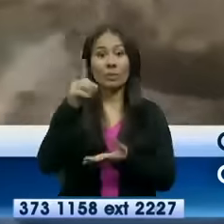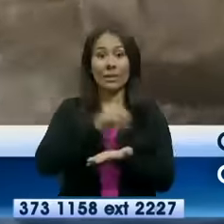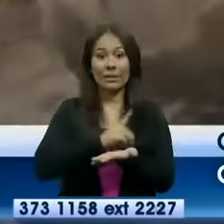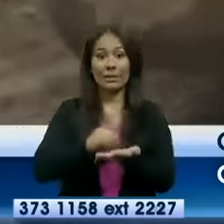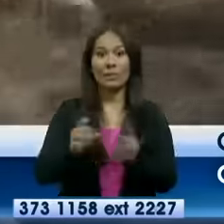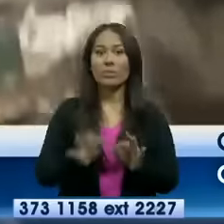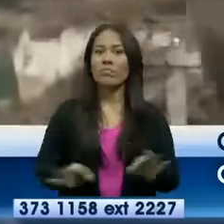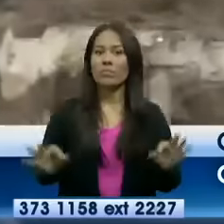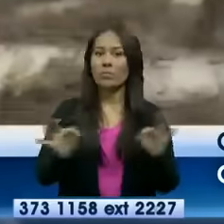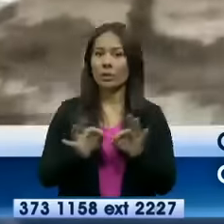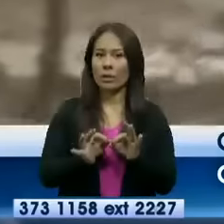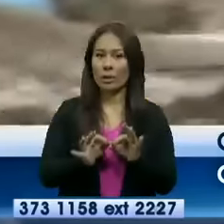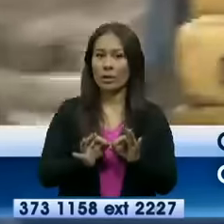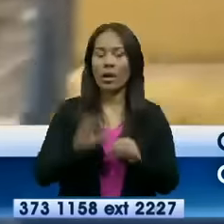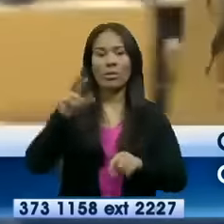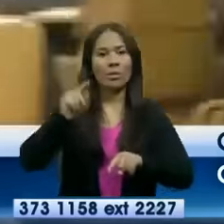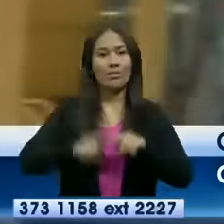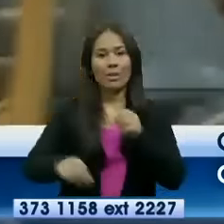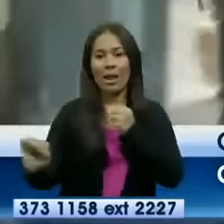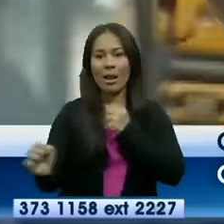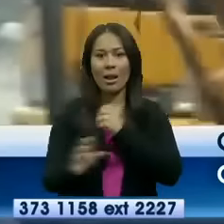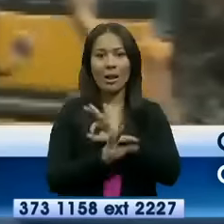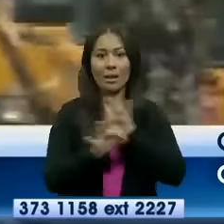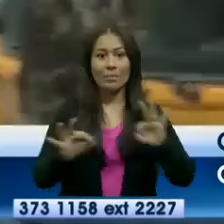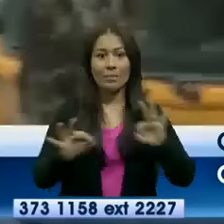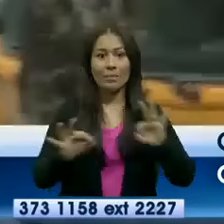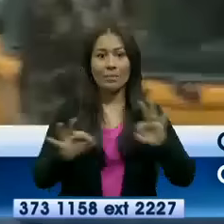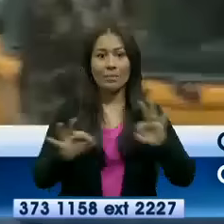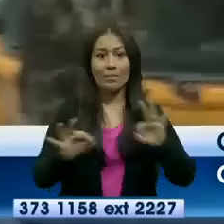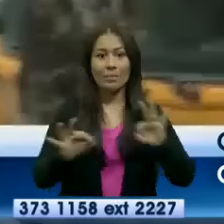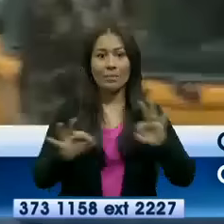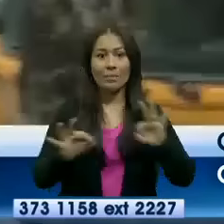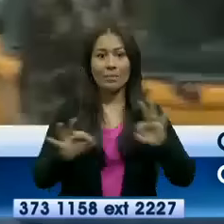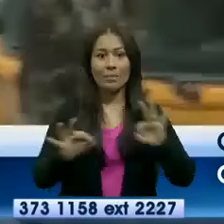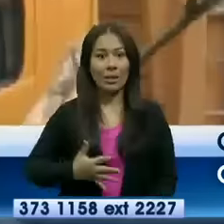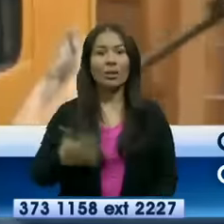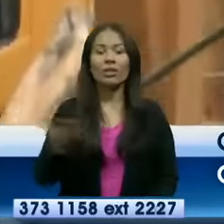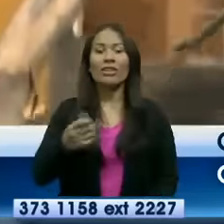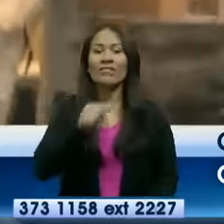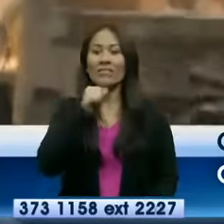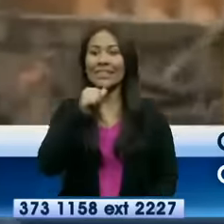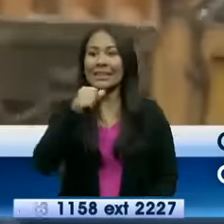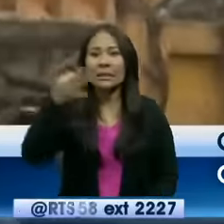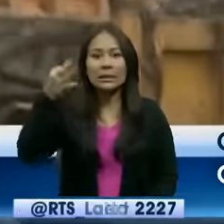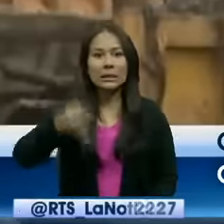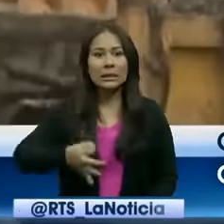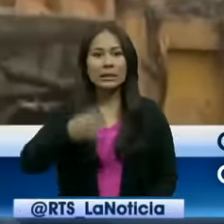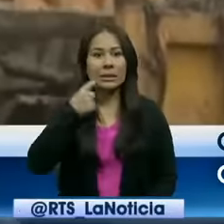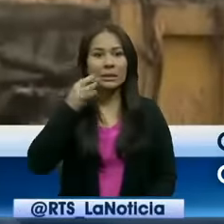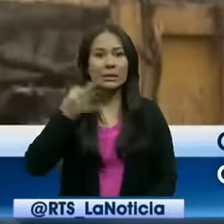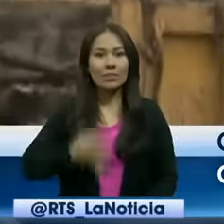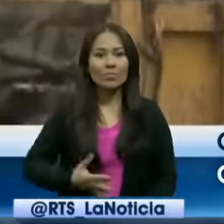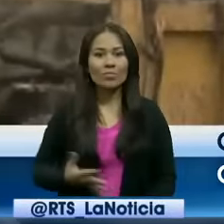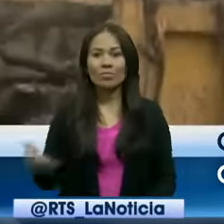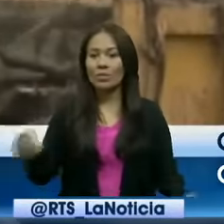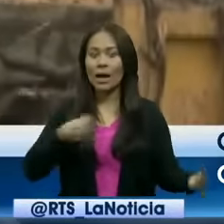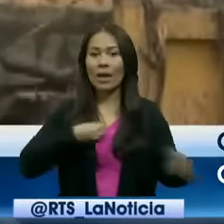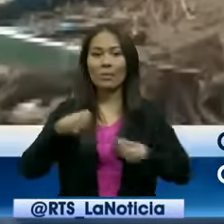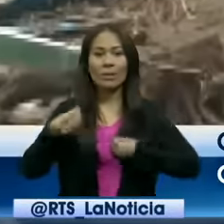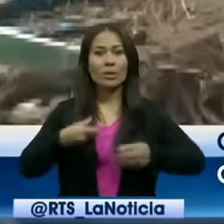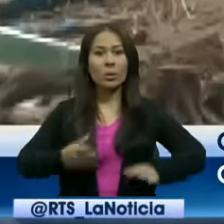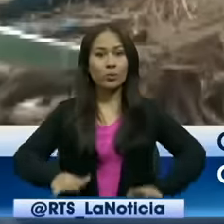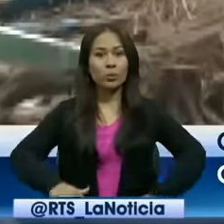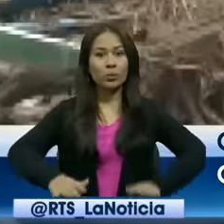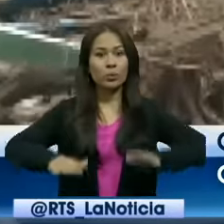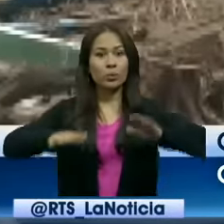hecho, aún no se ha podido realizar la limpieza total del complejo, que denota la severidad de los daños que dejó a su paso la crecida corriente.